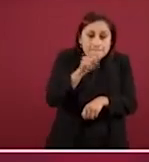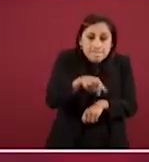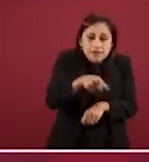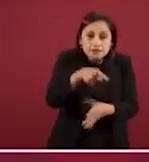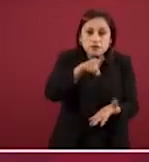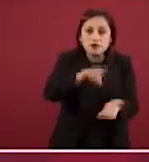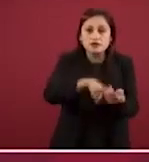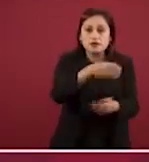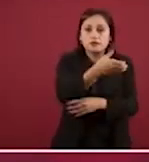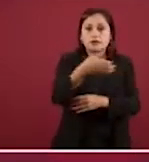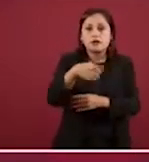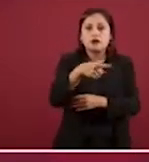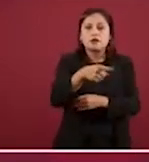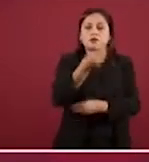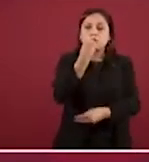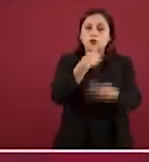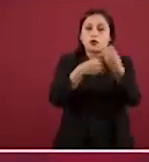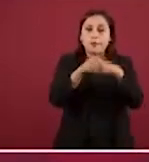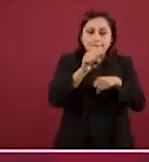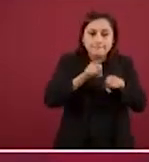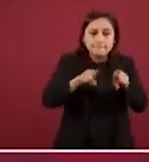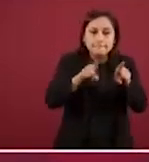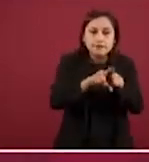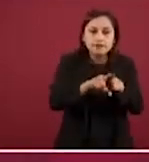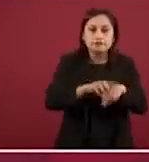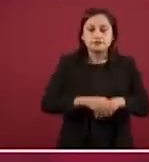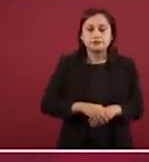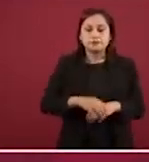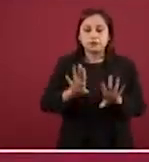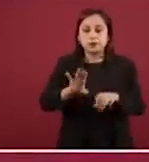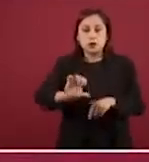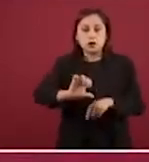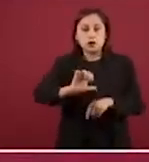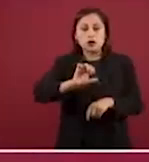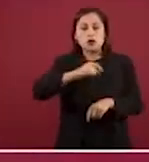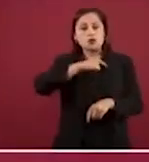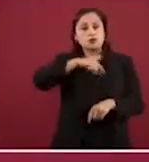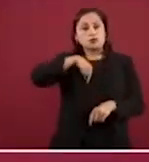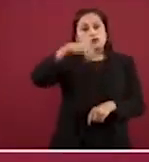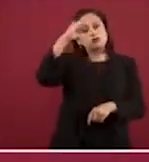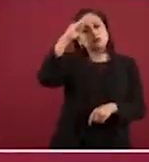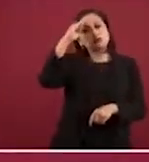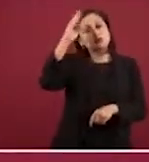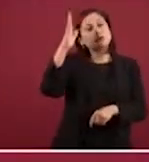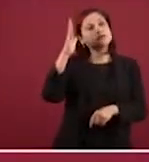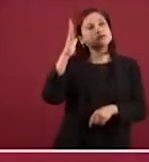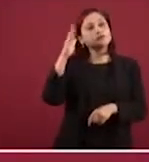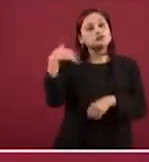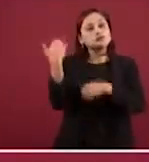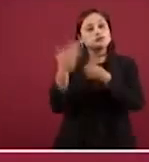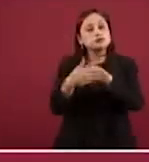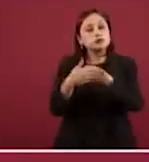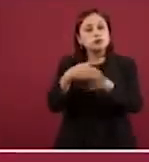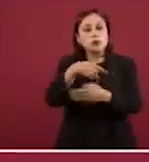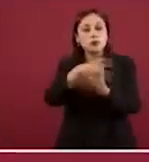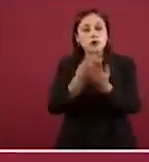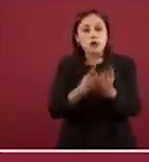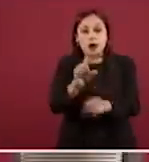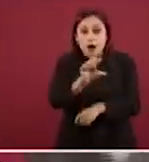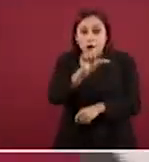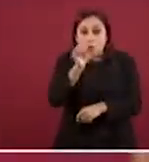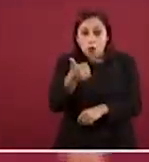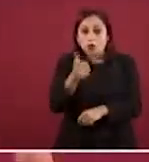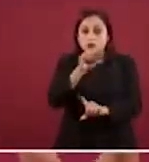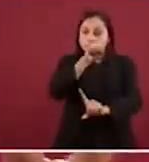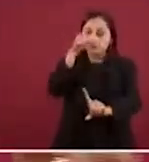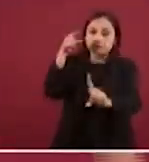va a haber un programa especial, además de este, que vamos a anunciar para el maíz,